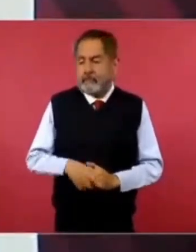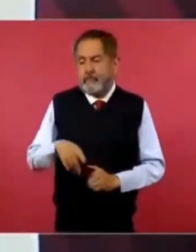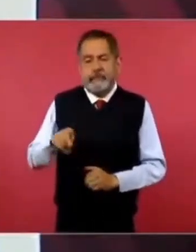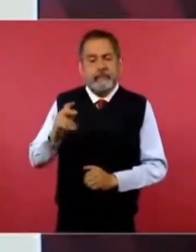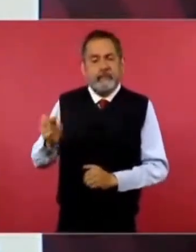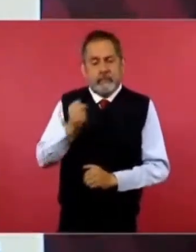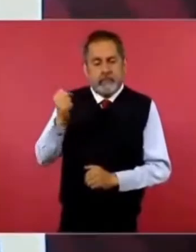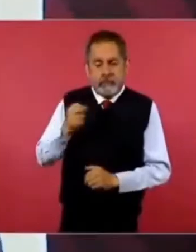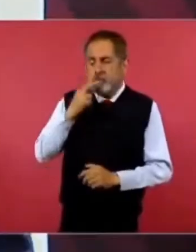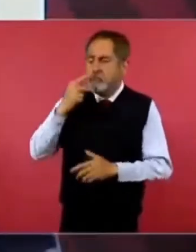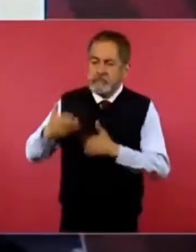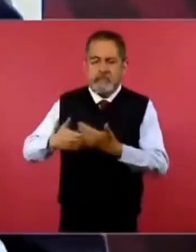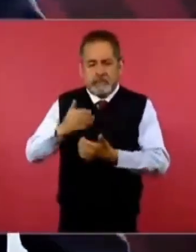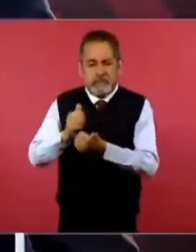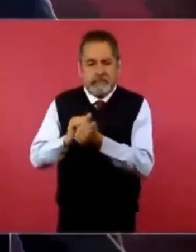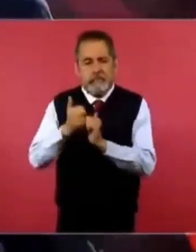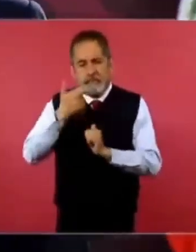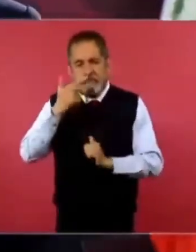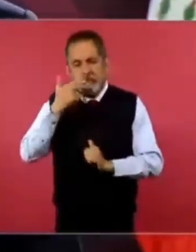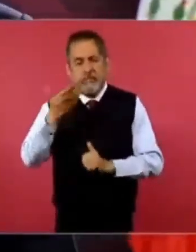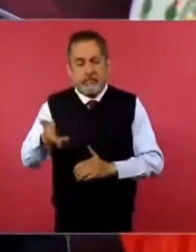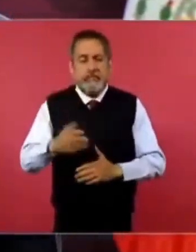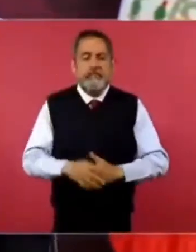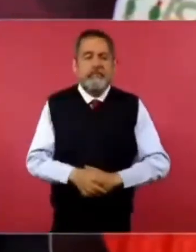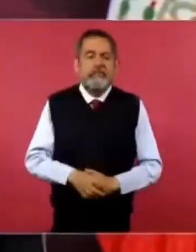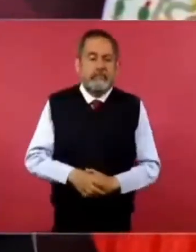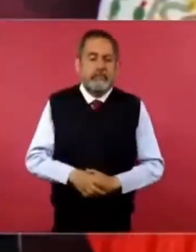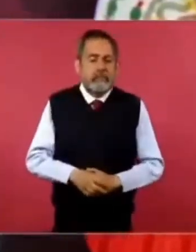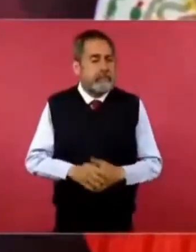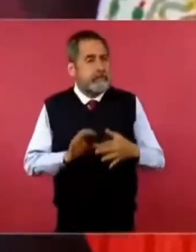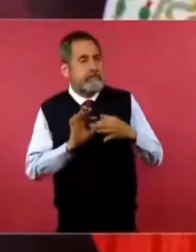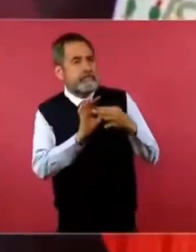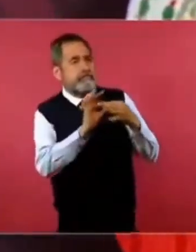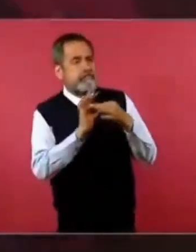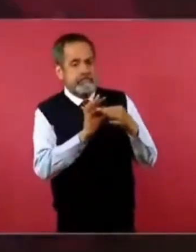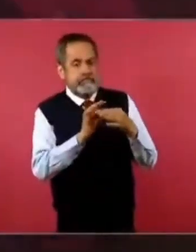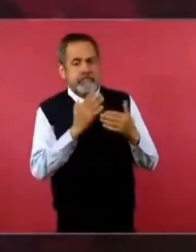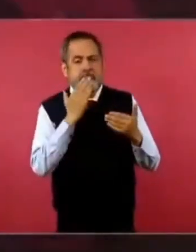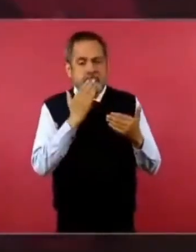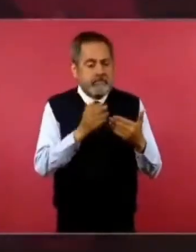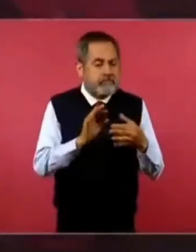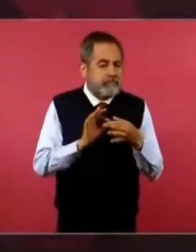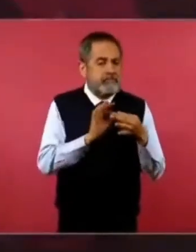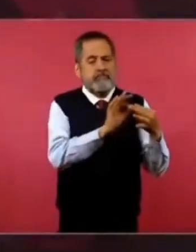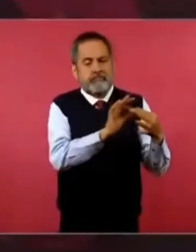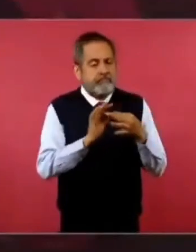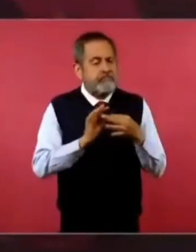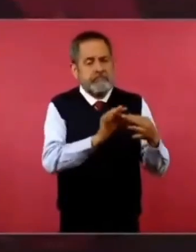Afortunadamente van bien las cosas. Y hay cooperación, hay buen